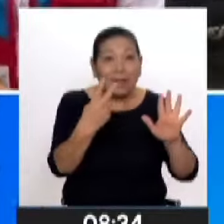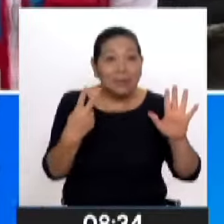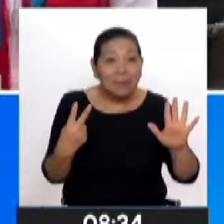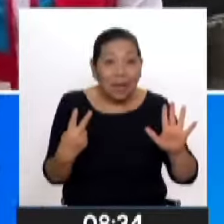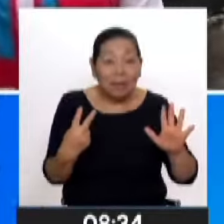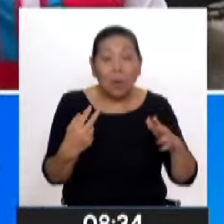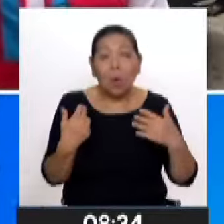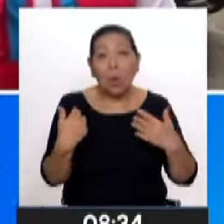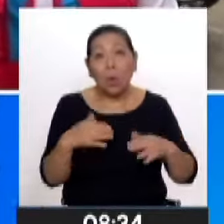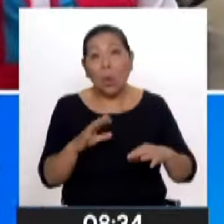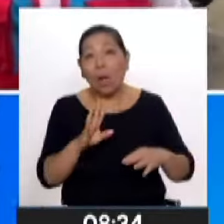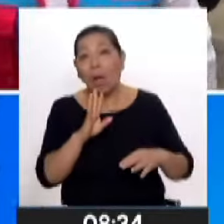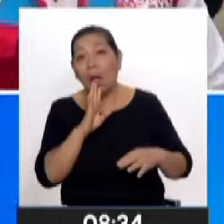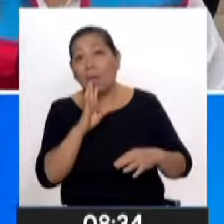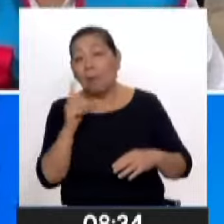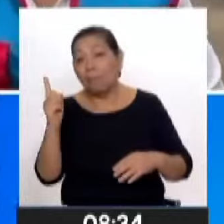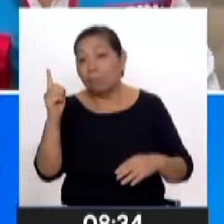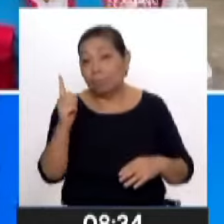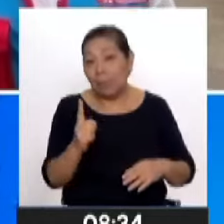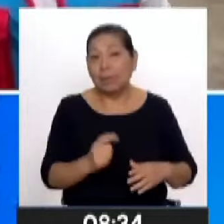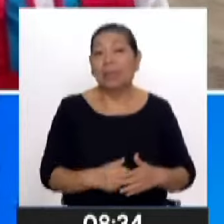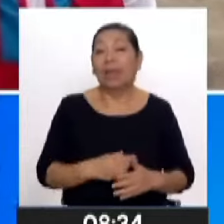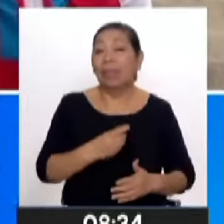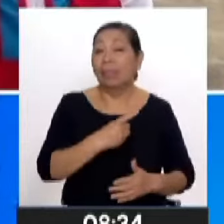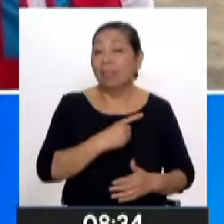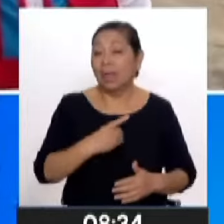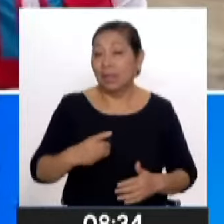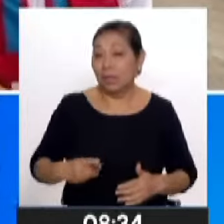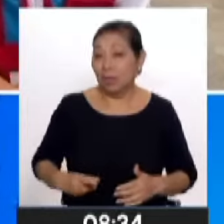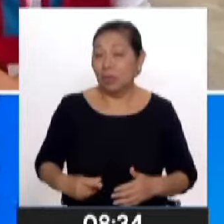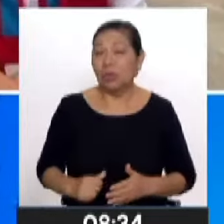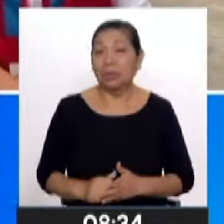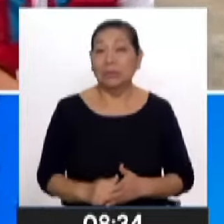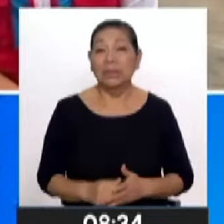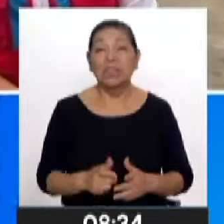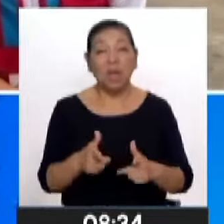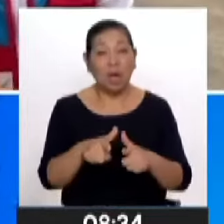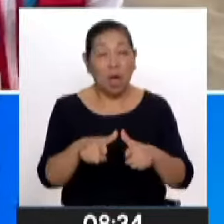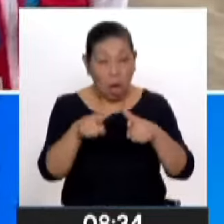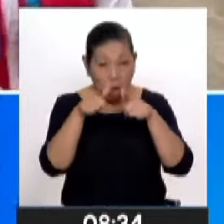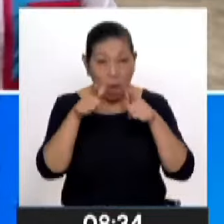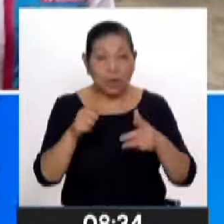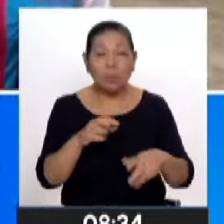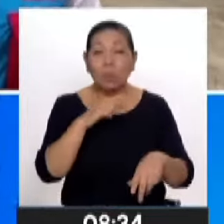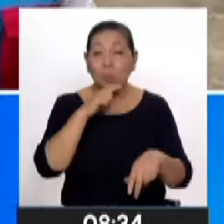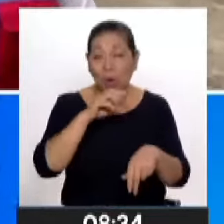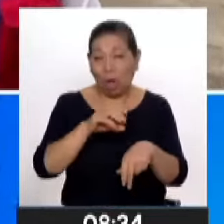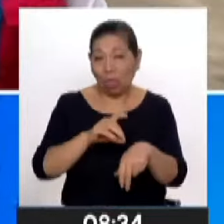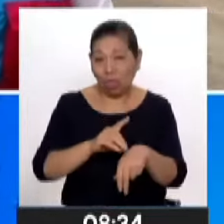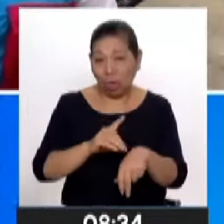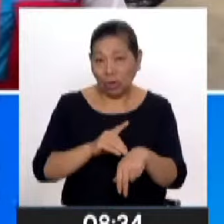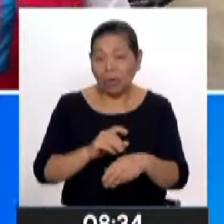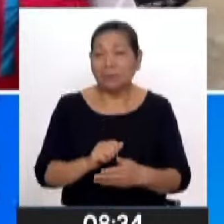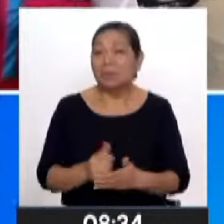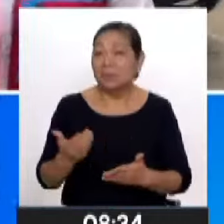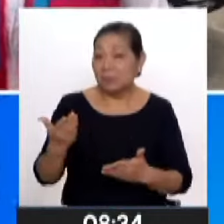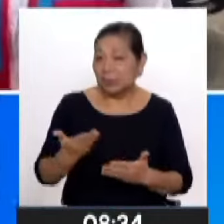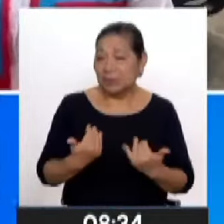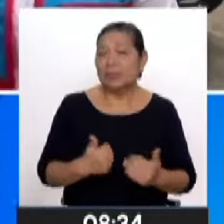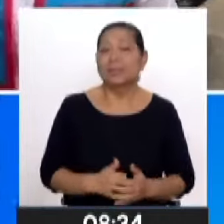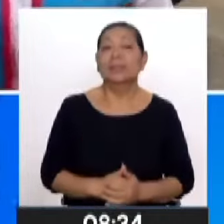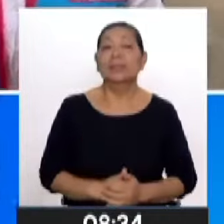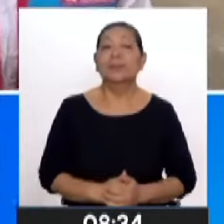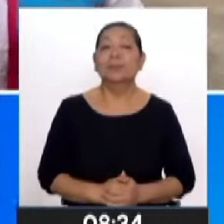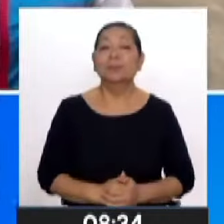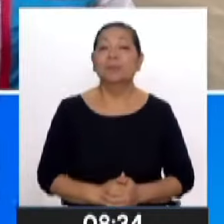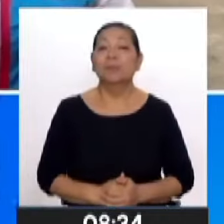que hemos venido aquí para conversar con la directora de esta área de la Gerencia Loreto, quien es la doctora Juliana, a quien le damos la bienvenida a TV Perú.